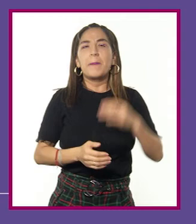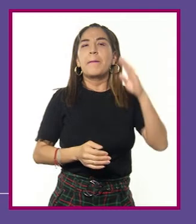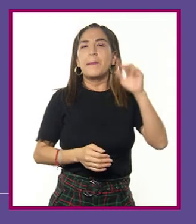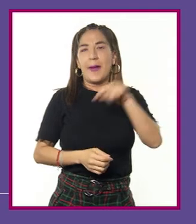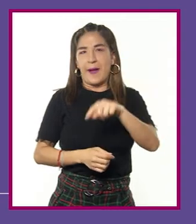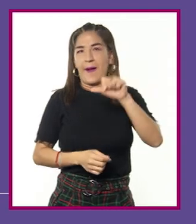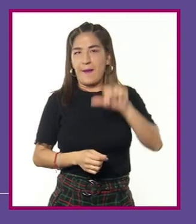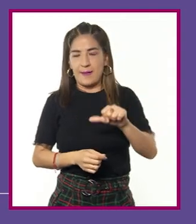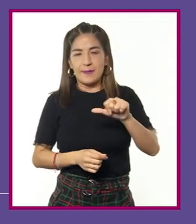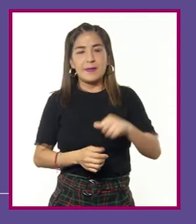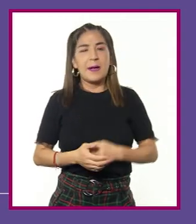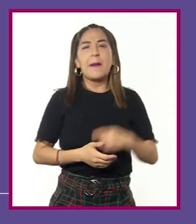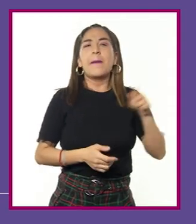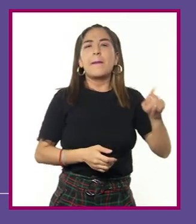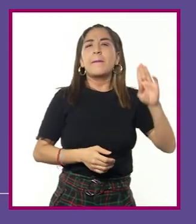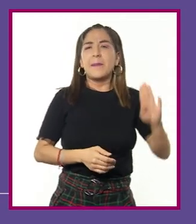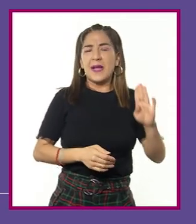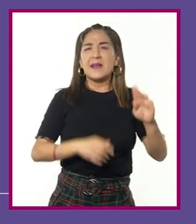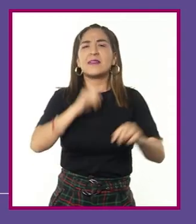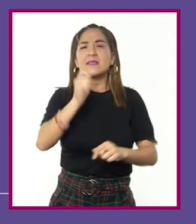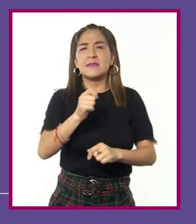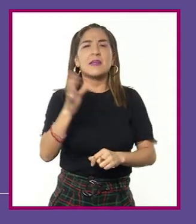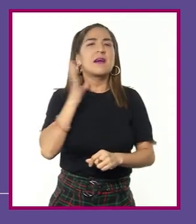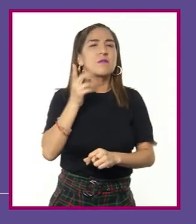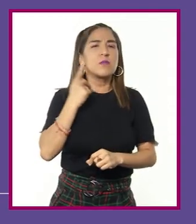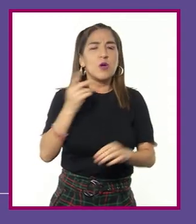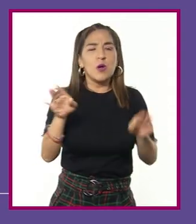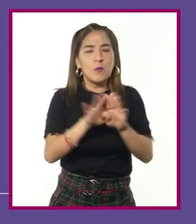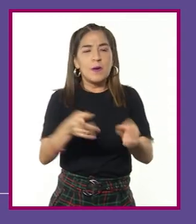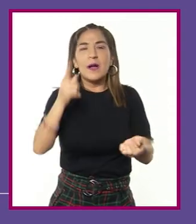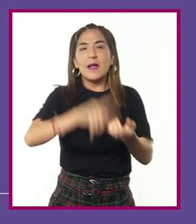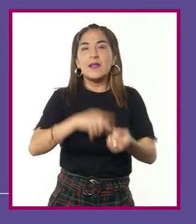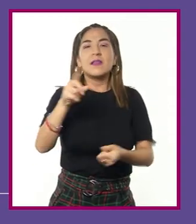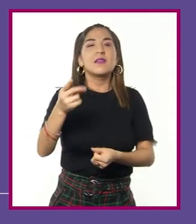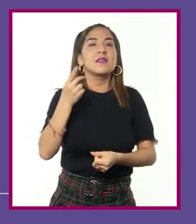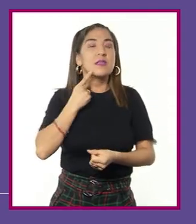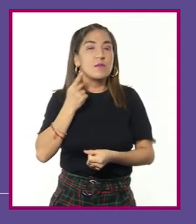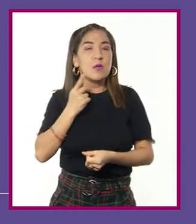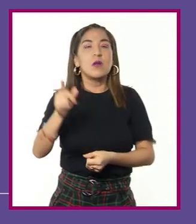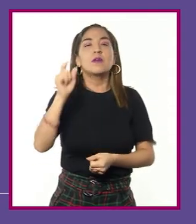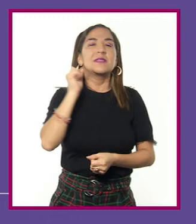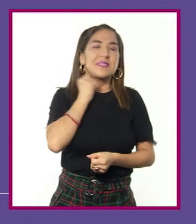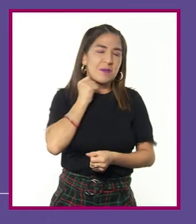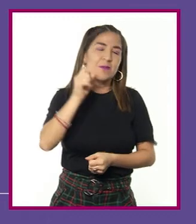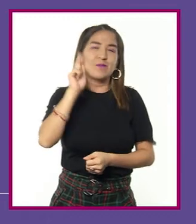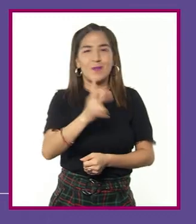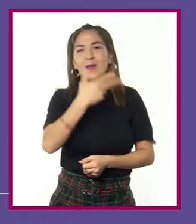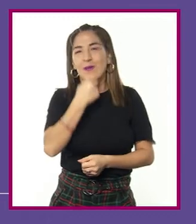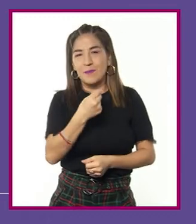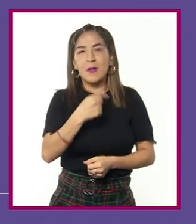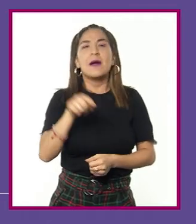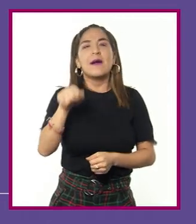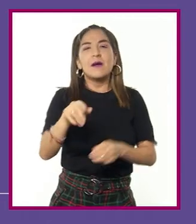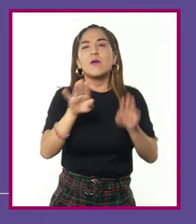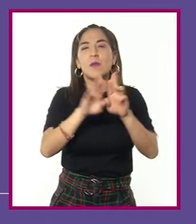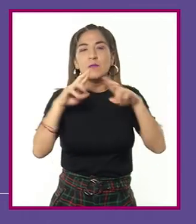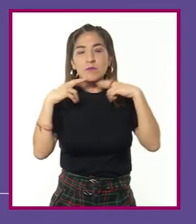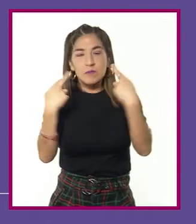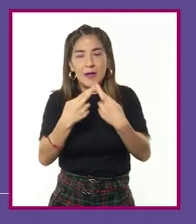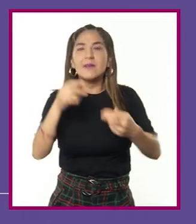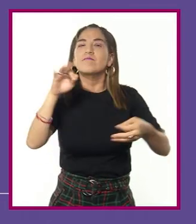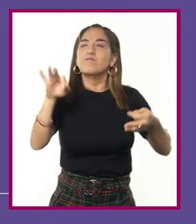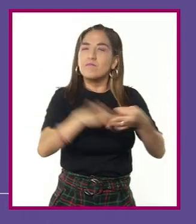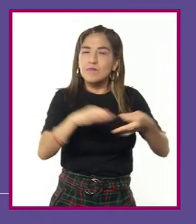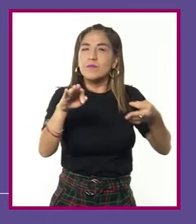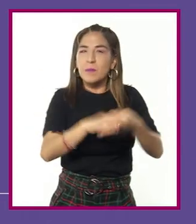al Poder Legislativo, tiene que ver con el que las y los diputados y las y los senadores se reúnen